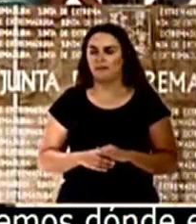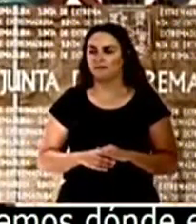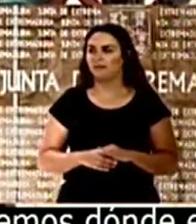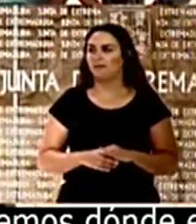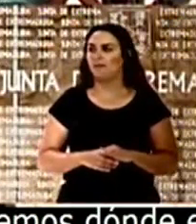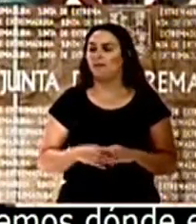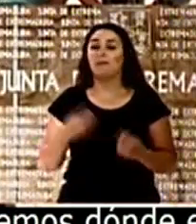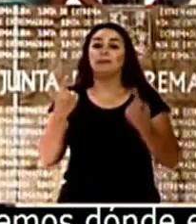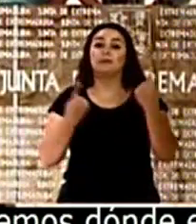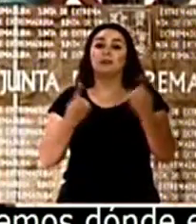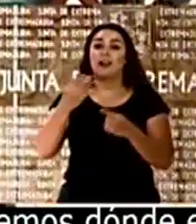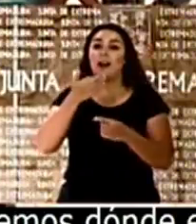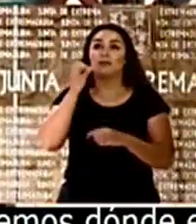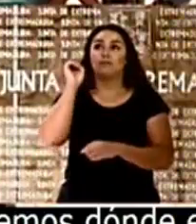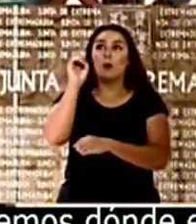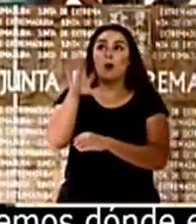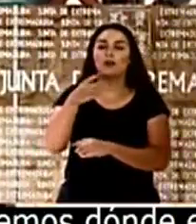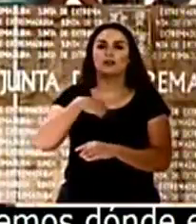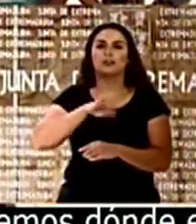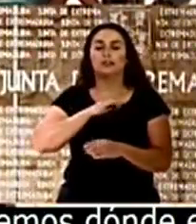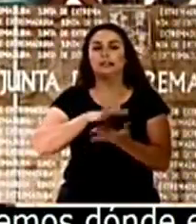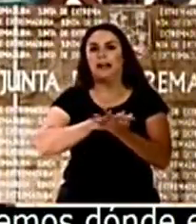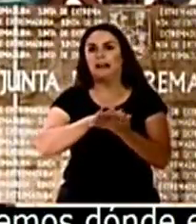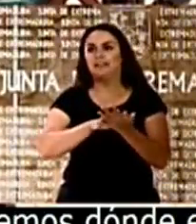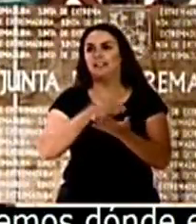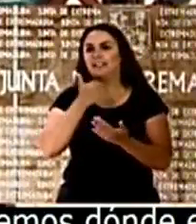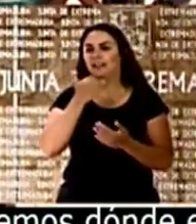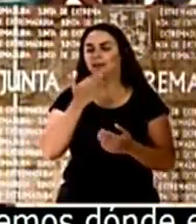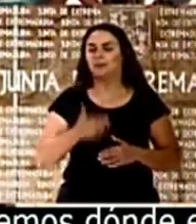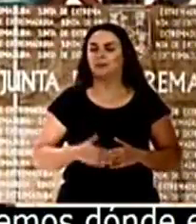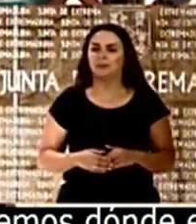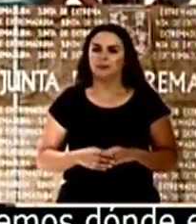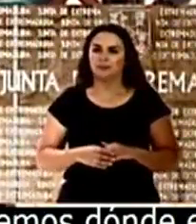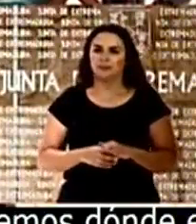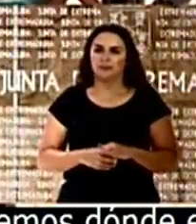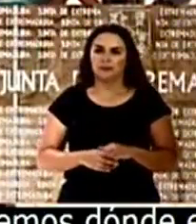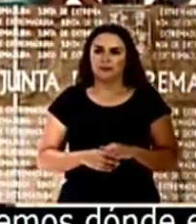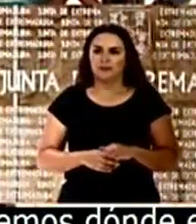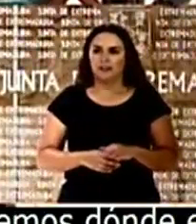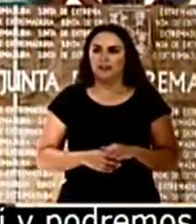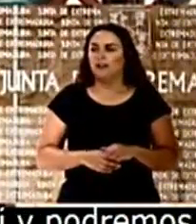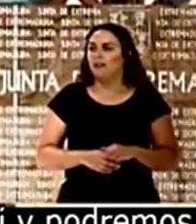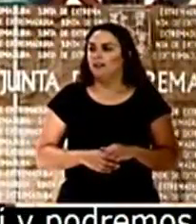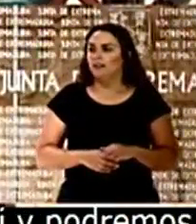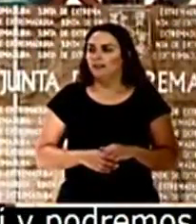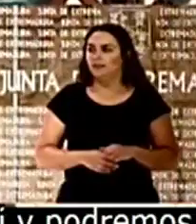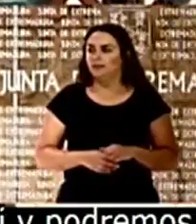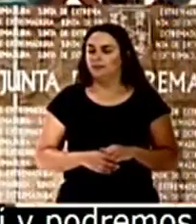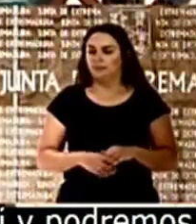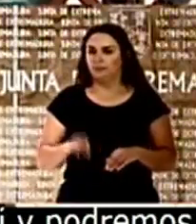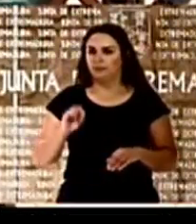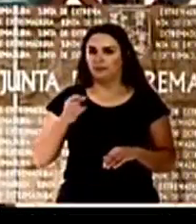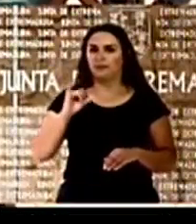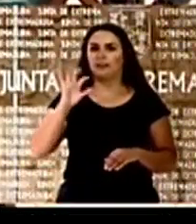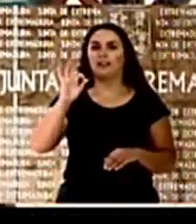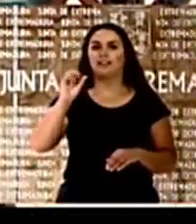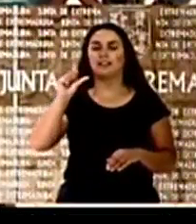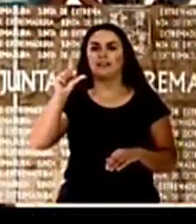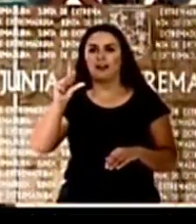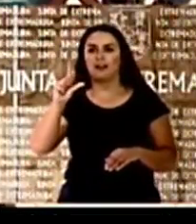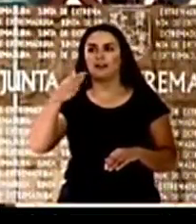Algún día habrá un cañón o algo así, podremos hablar alguno indistintamente. Bueno, os decía, primero para Isabel Gil Rosiña.